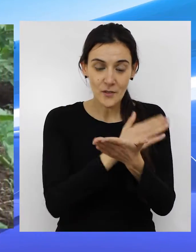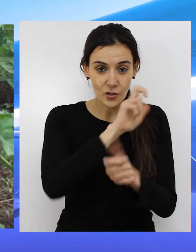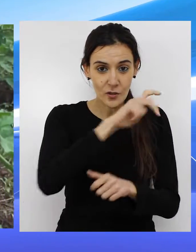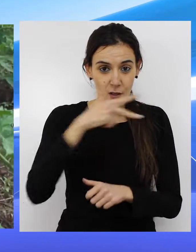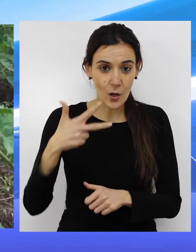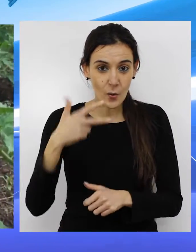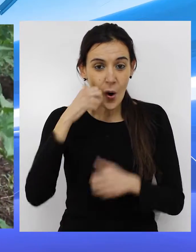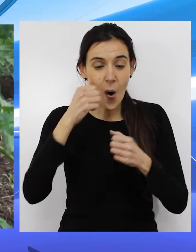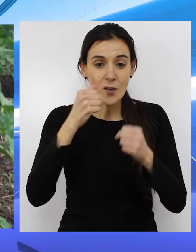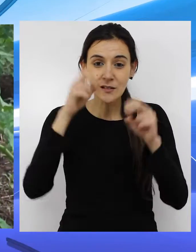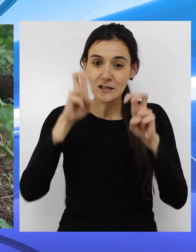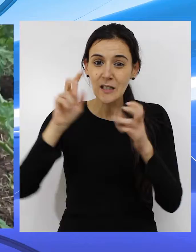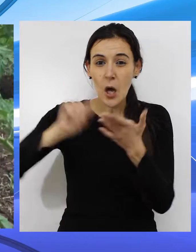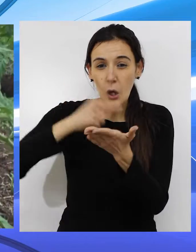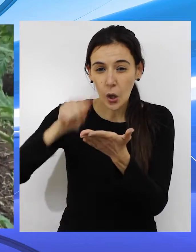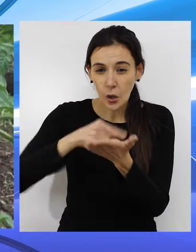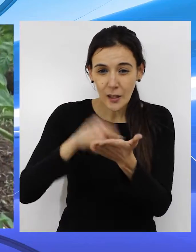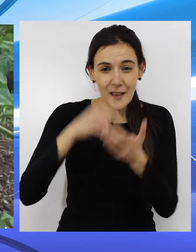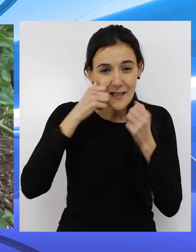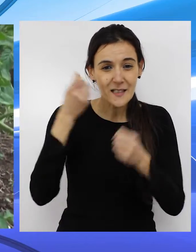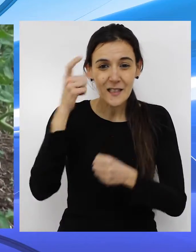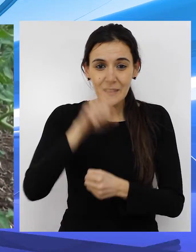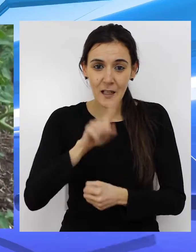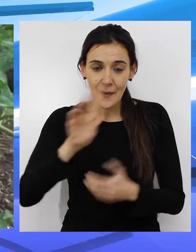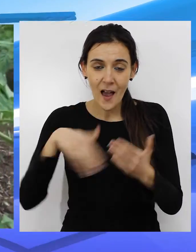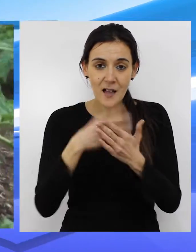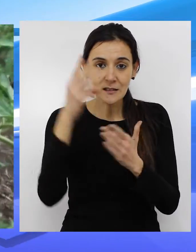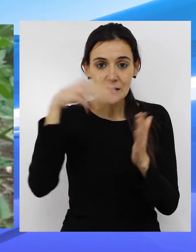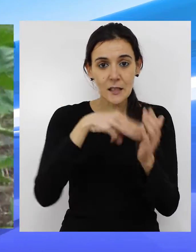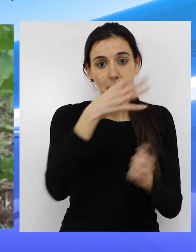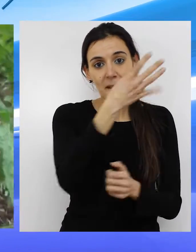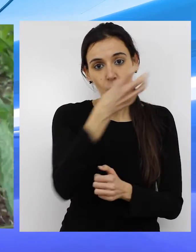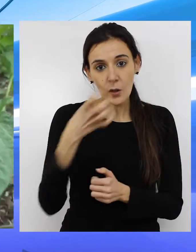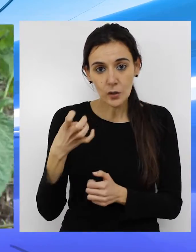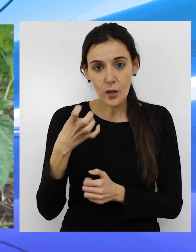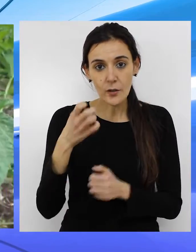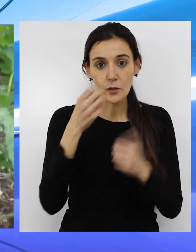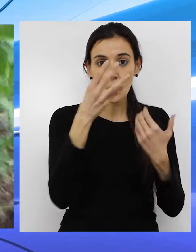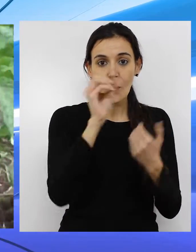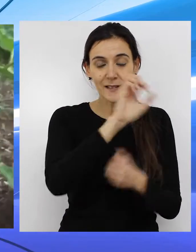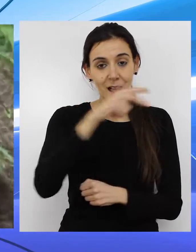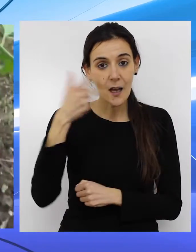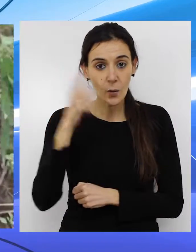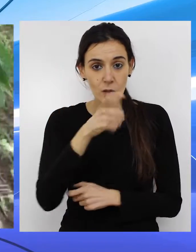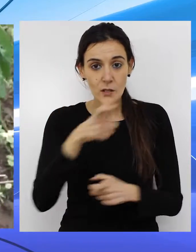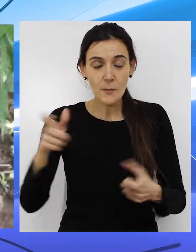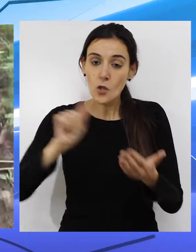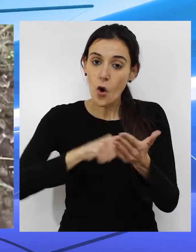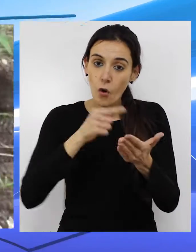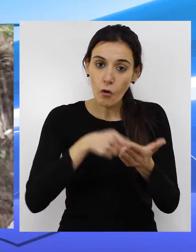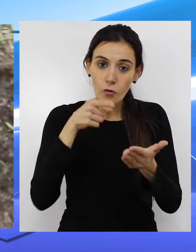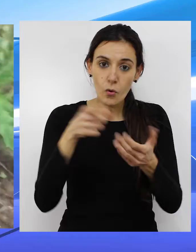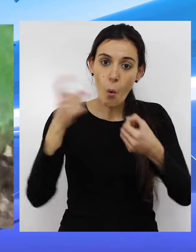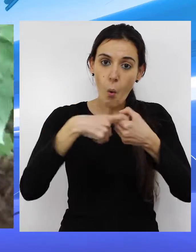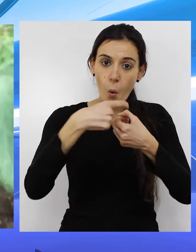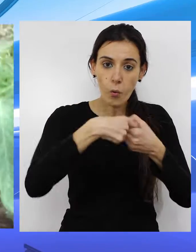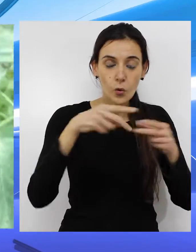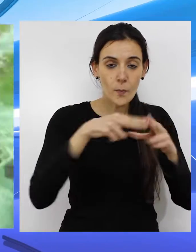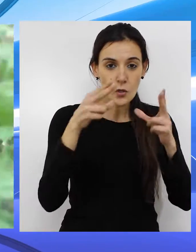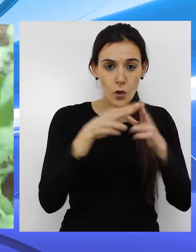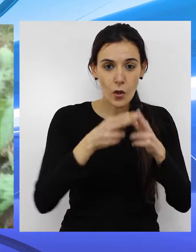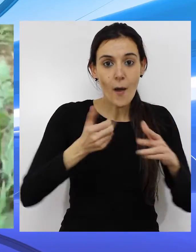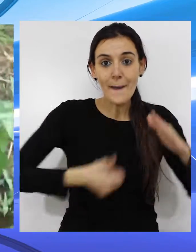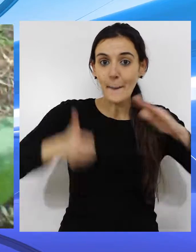euros, las ayudas a la contratación en Ceuta podrán ser de hasta 3.440 euros si la persona contratada pertenece a un grupo